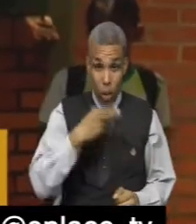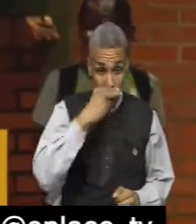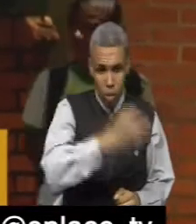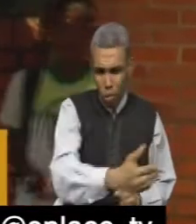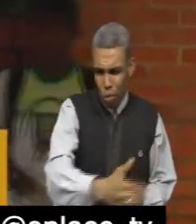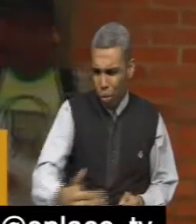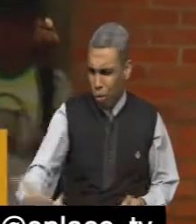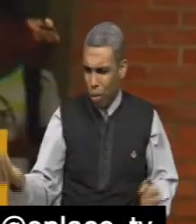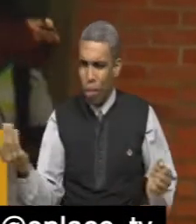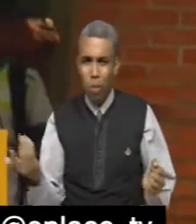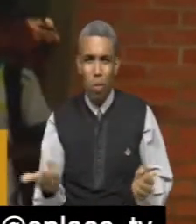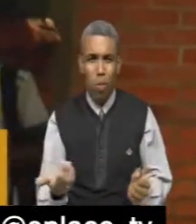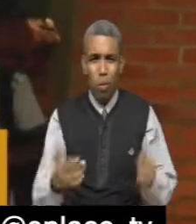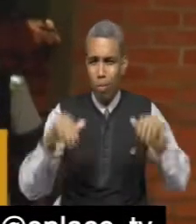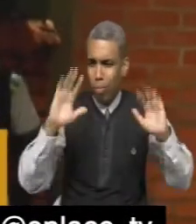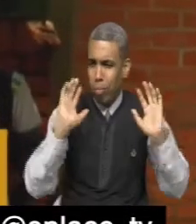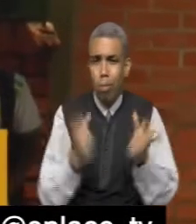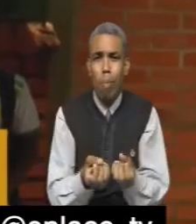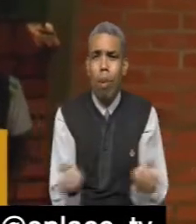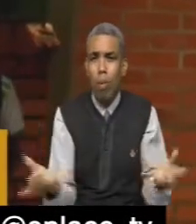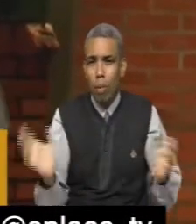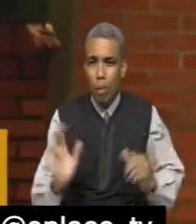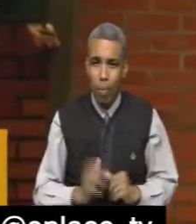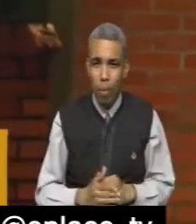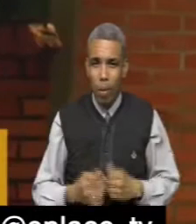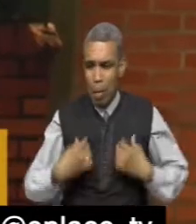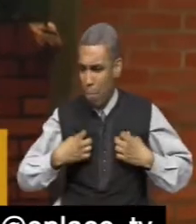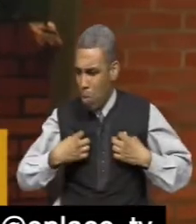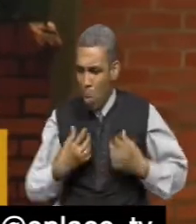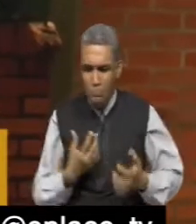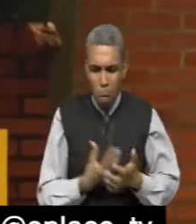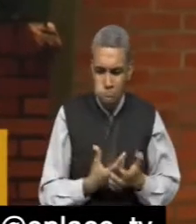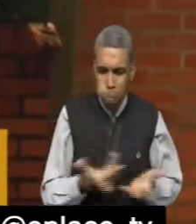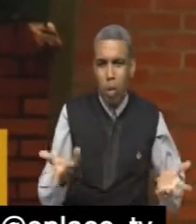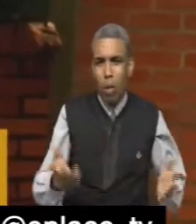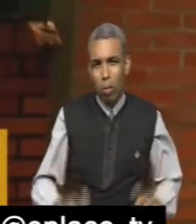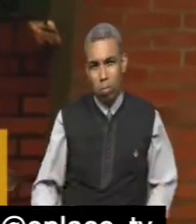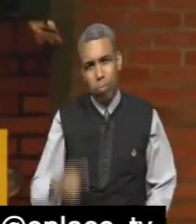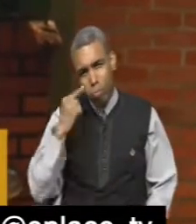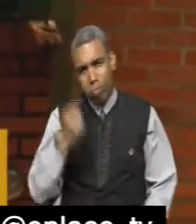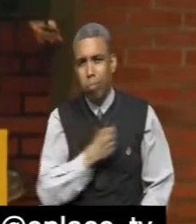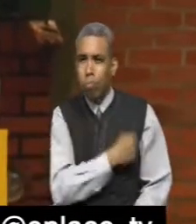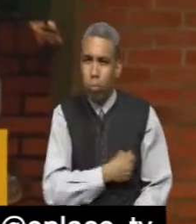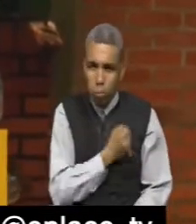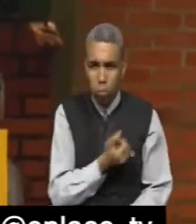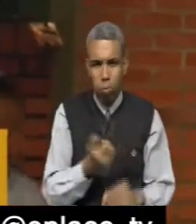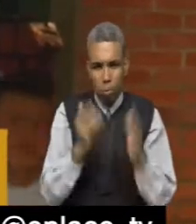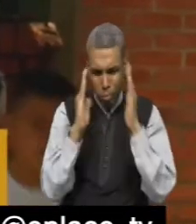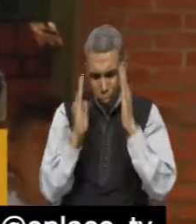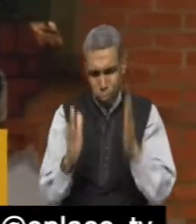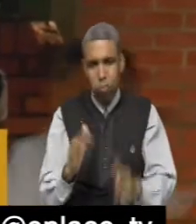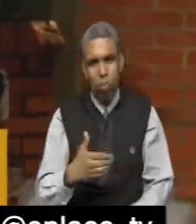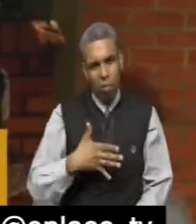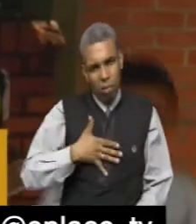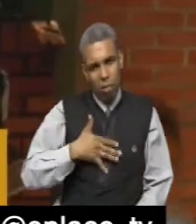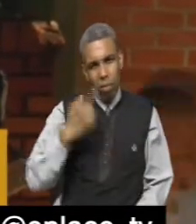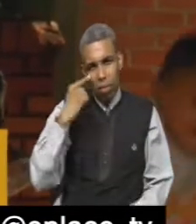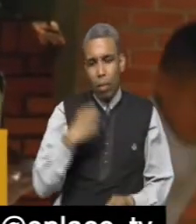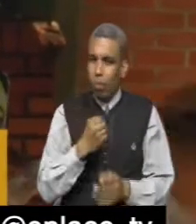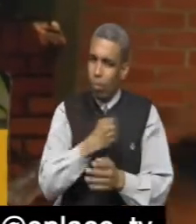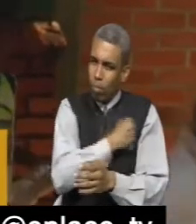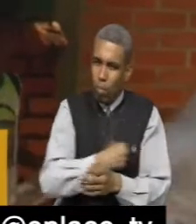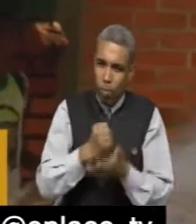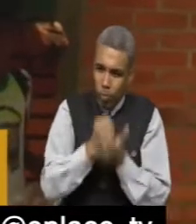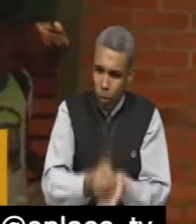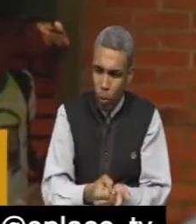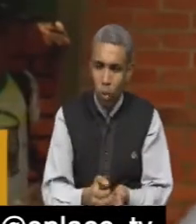mojan, todos los niños salen del colegio mojaditos y debemos de ponernos, de mirar el daño